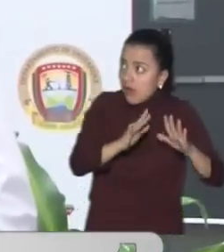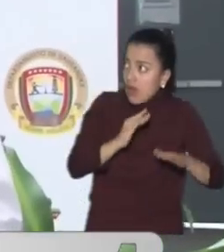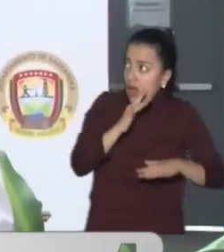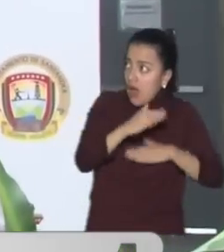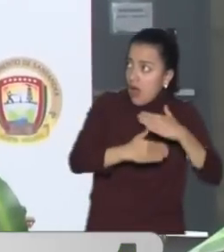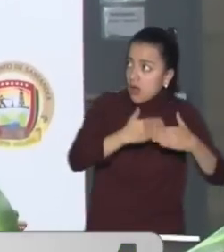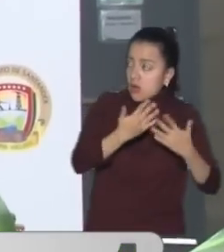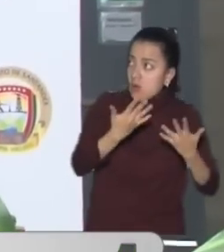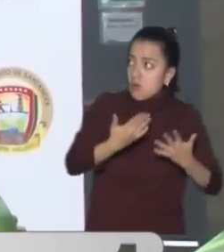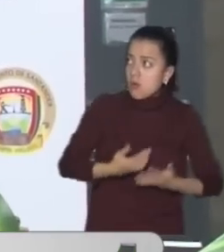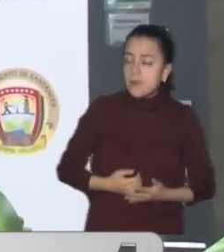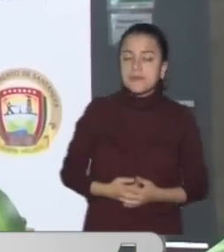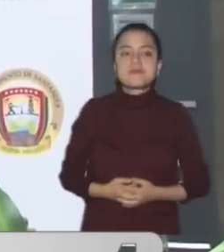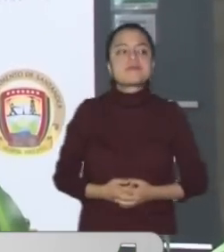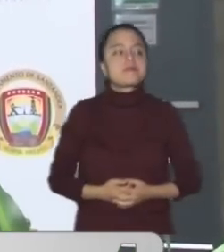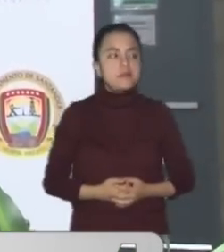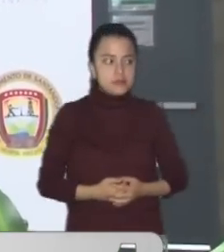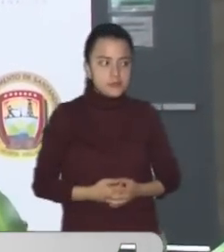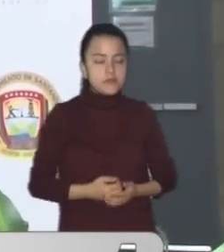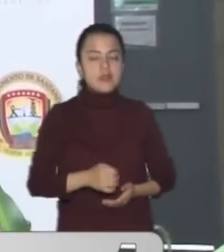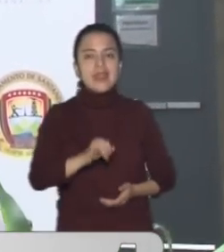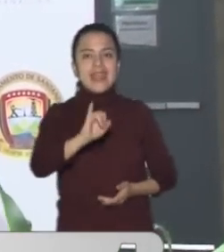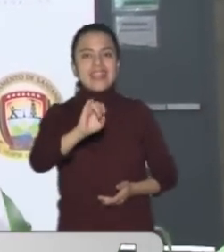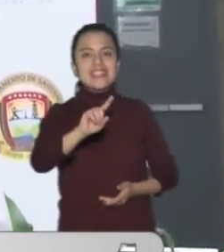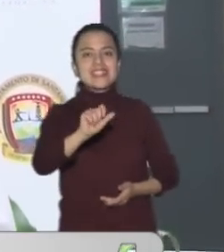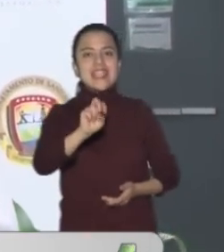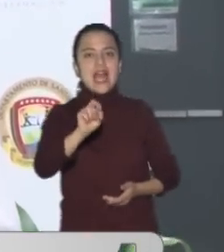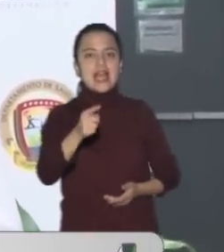Sí, ISAGEN efectivamente aperturó dos